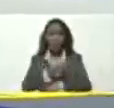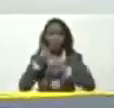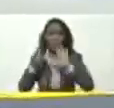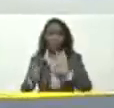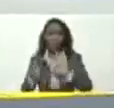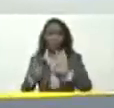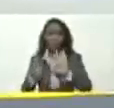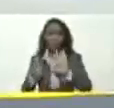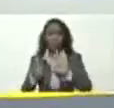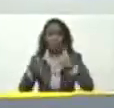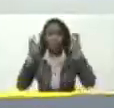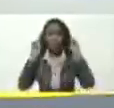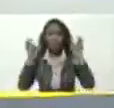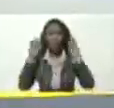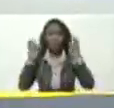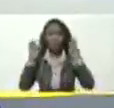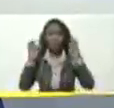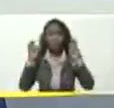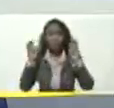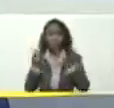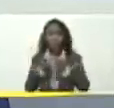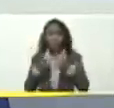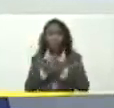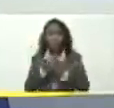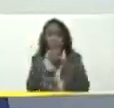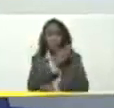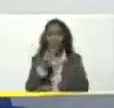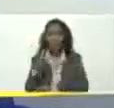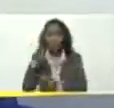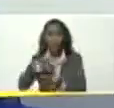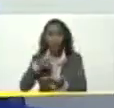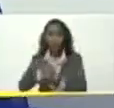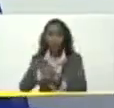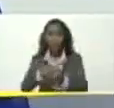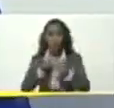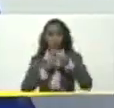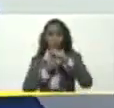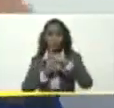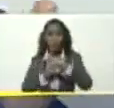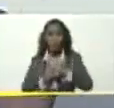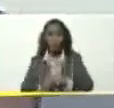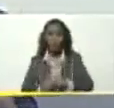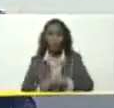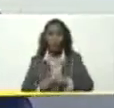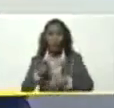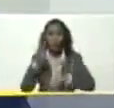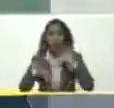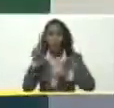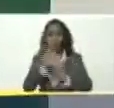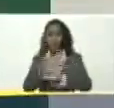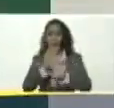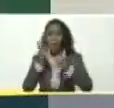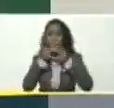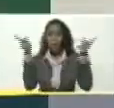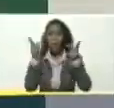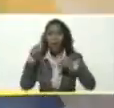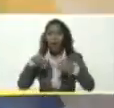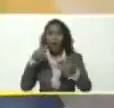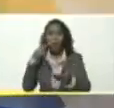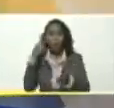36 títulos de la colección Bicentenario Carabobo, lo que suma a los 12 ya publicados en físico,